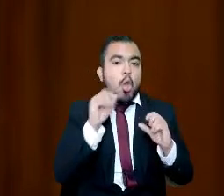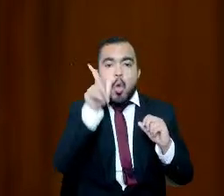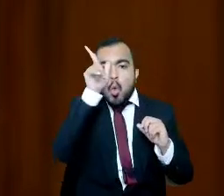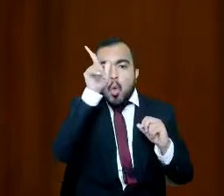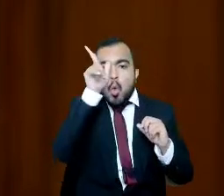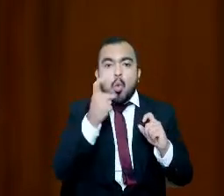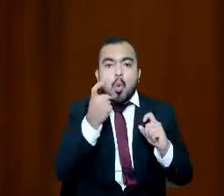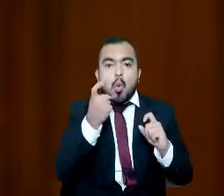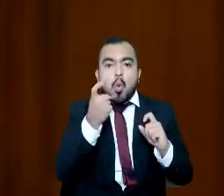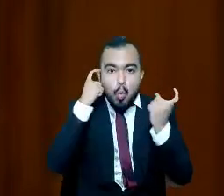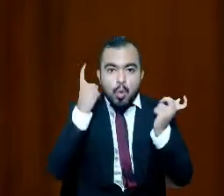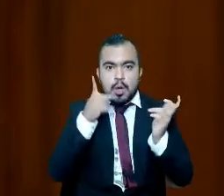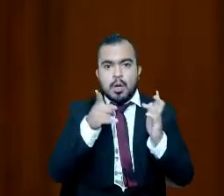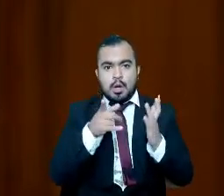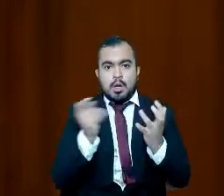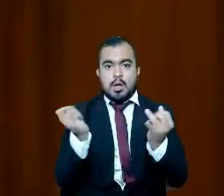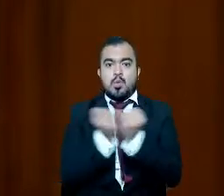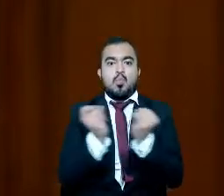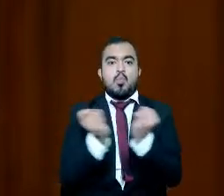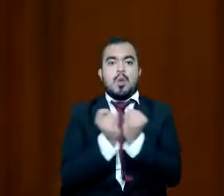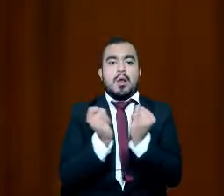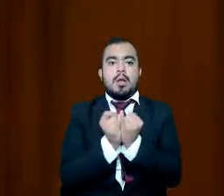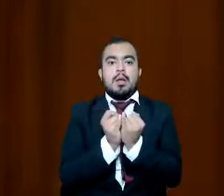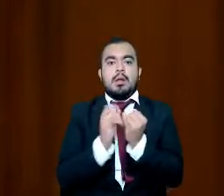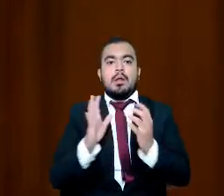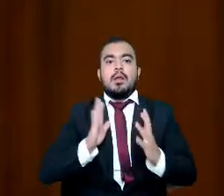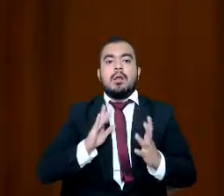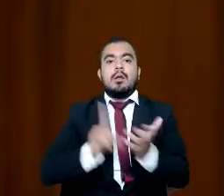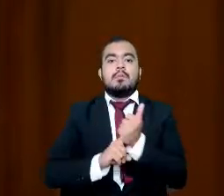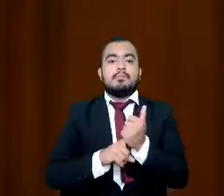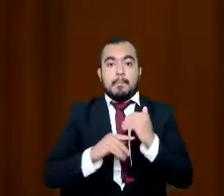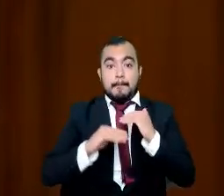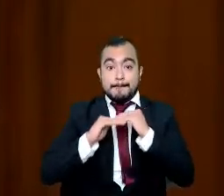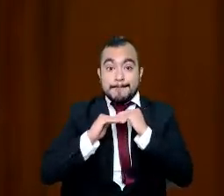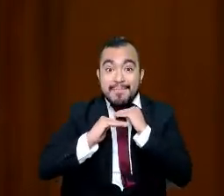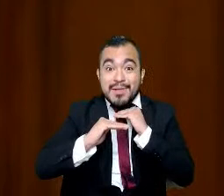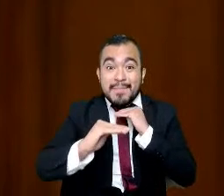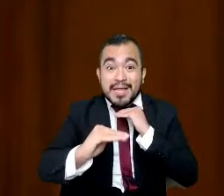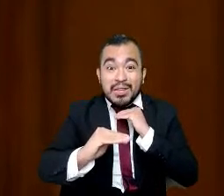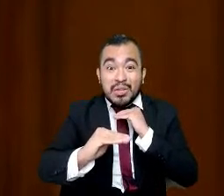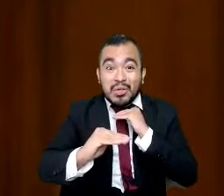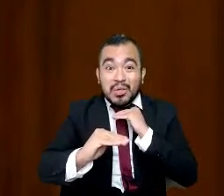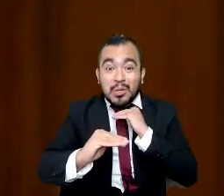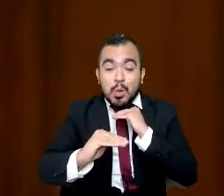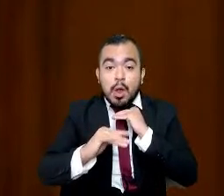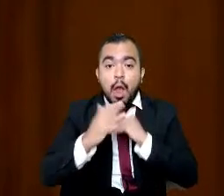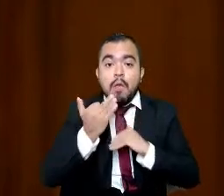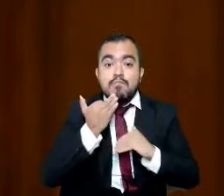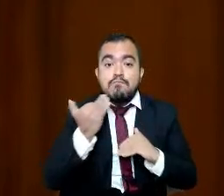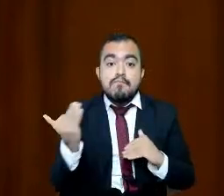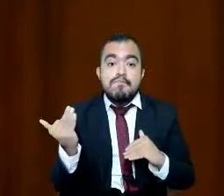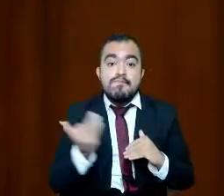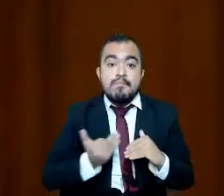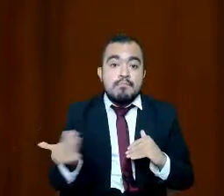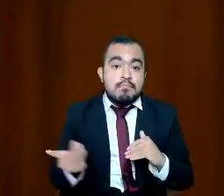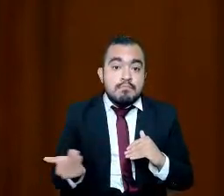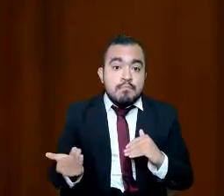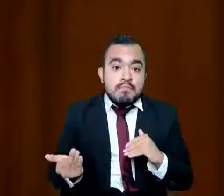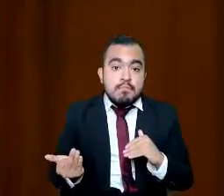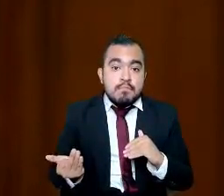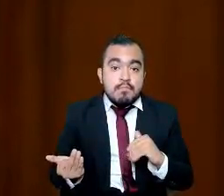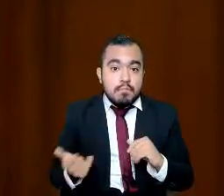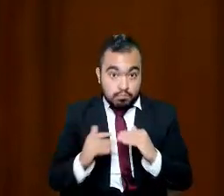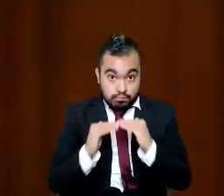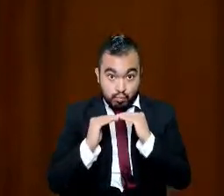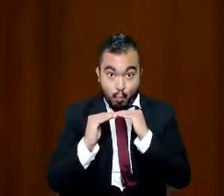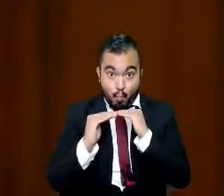todo, eso quiere decir otra cosa, que estructuralmente el pavimento ya presenta deficiencias. No es la superficie